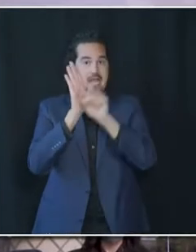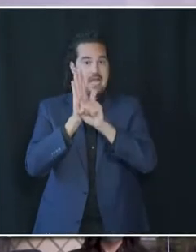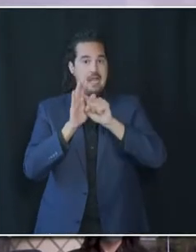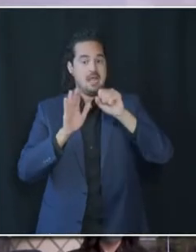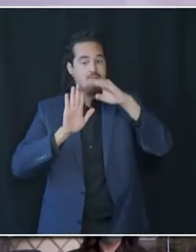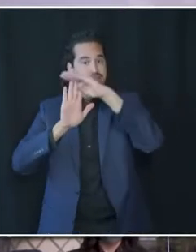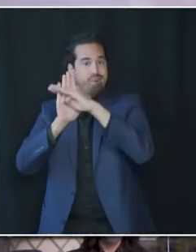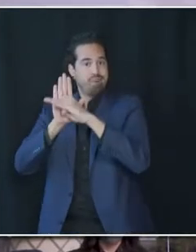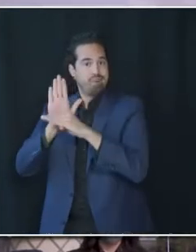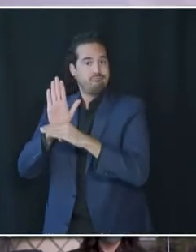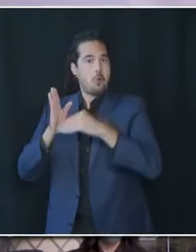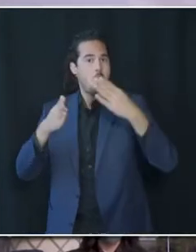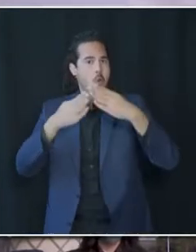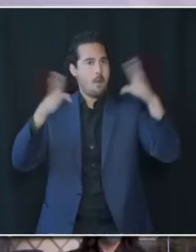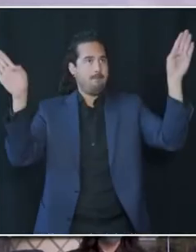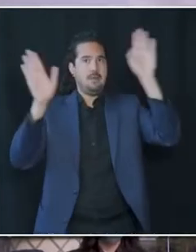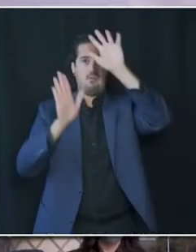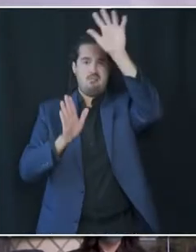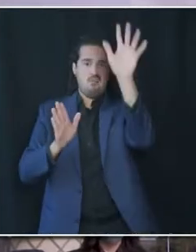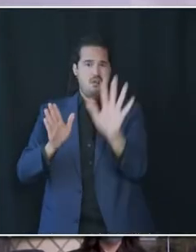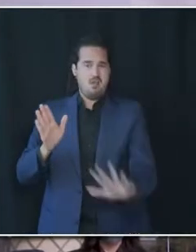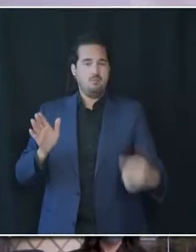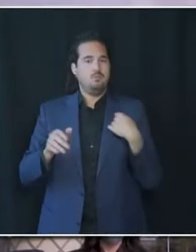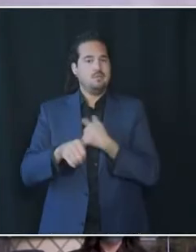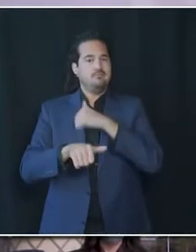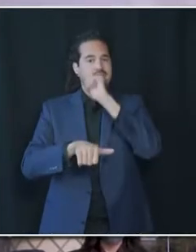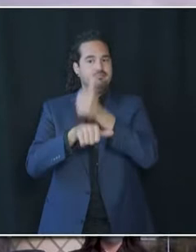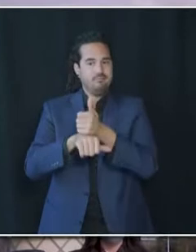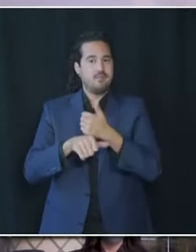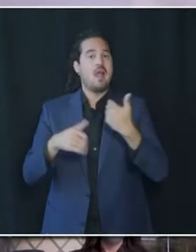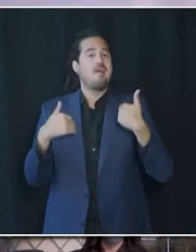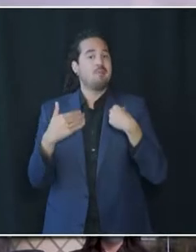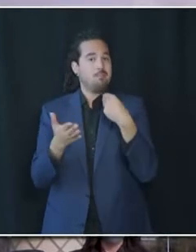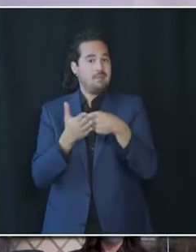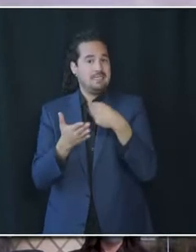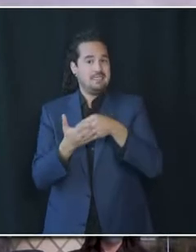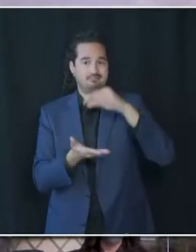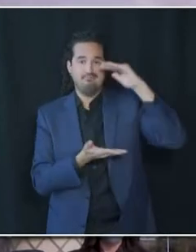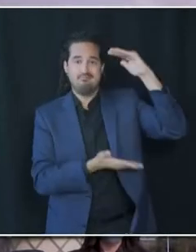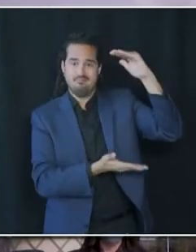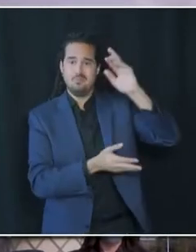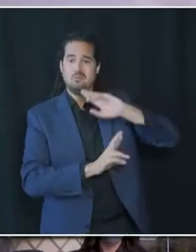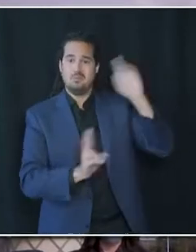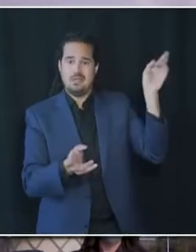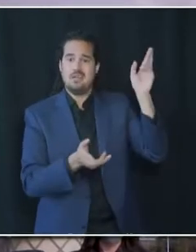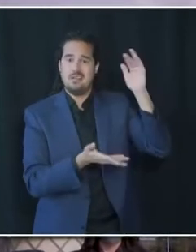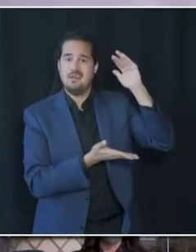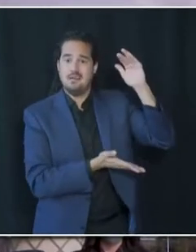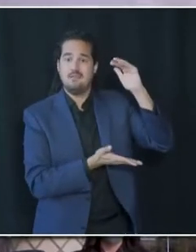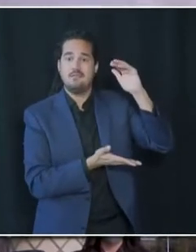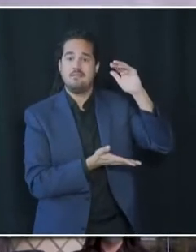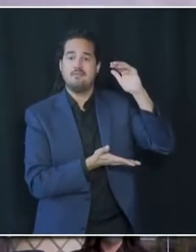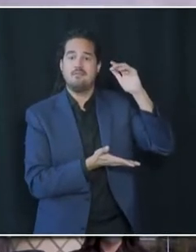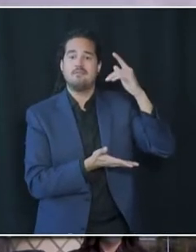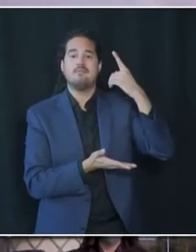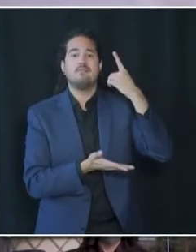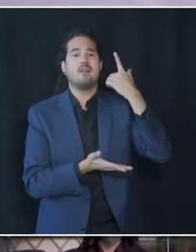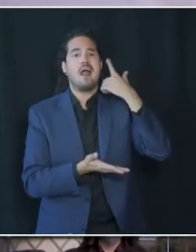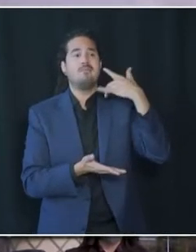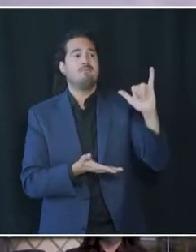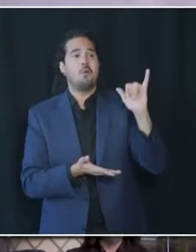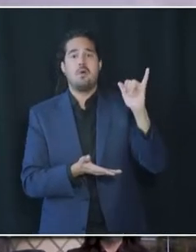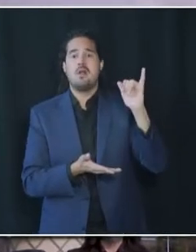presupuesto que presentamos tiene el nivel más alto de financiamiento federal en esta de californa para educación de kínder cada